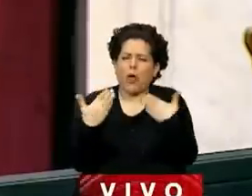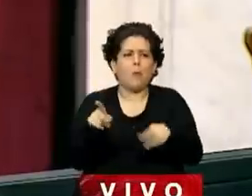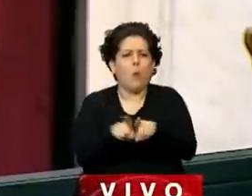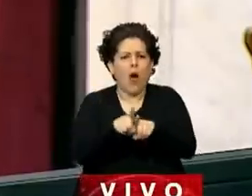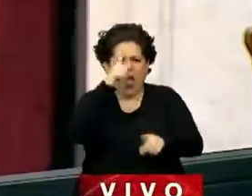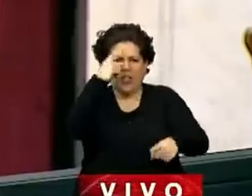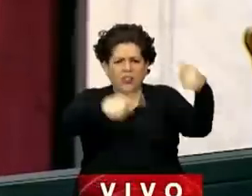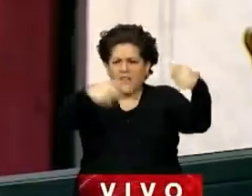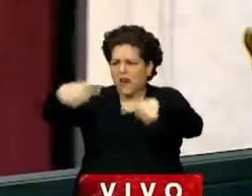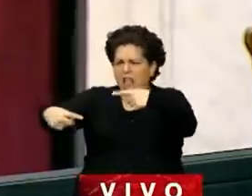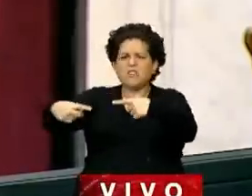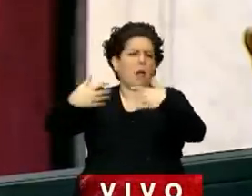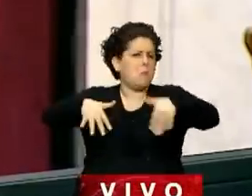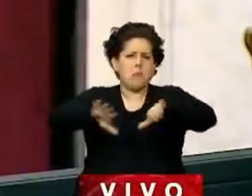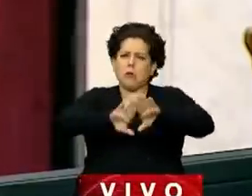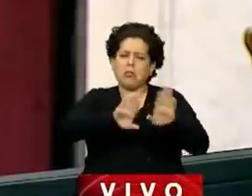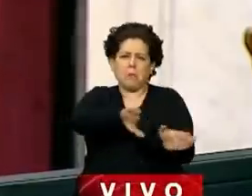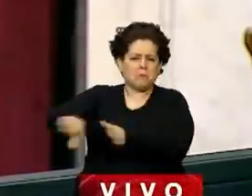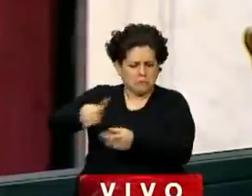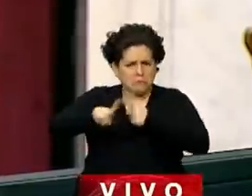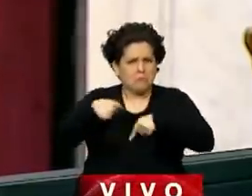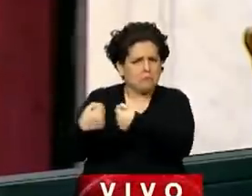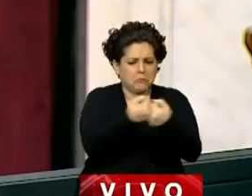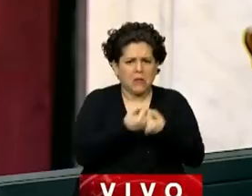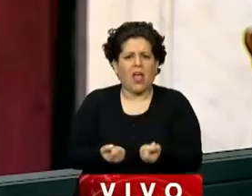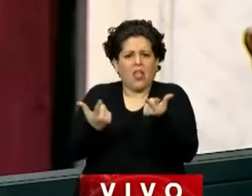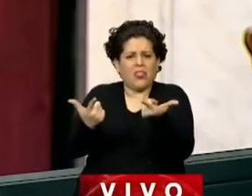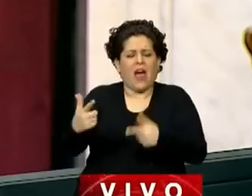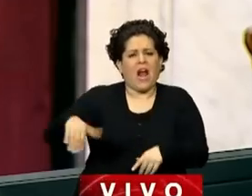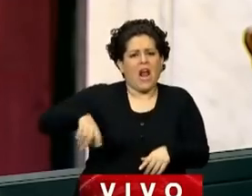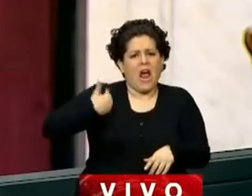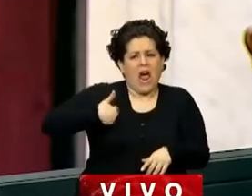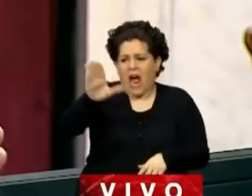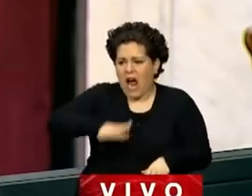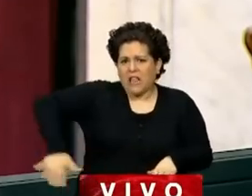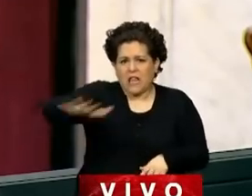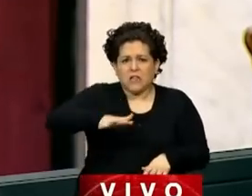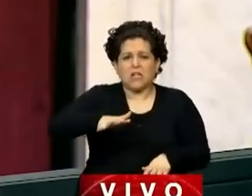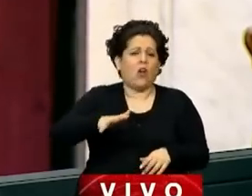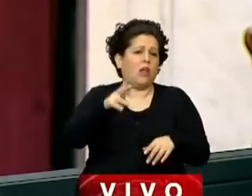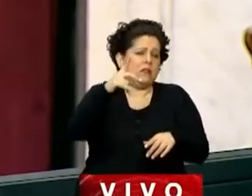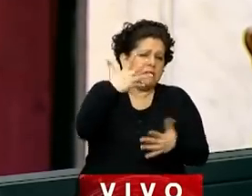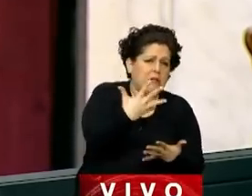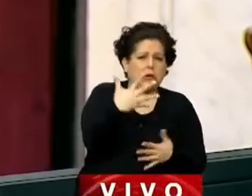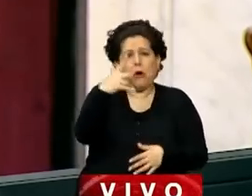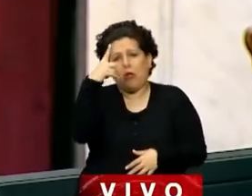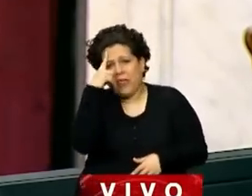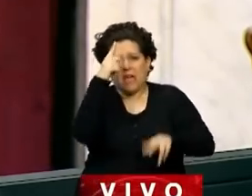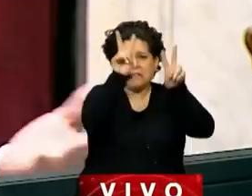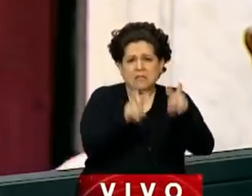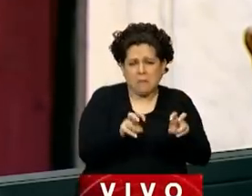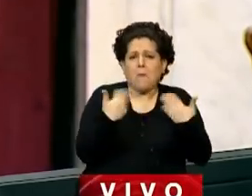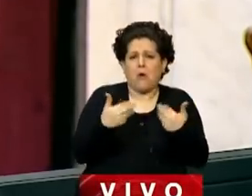diferencias, darle a los argentinos en 4, en 5 o en 10 temas políticas de